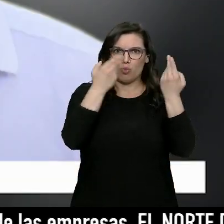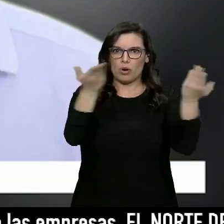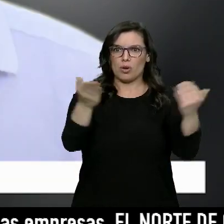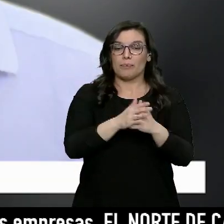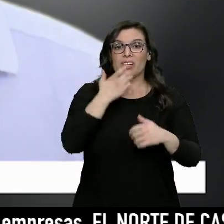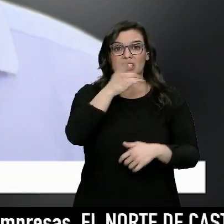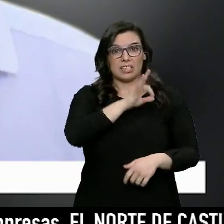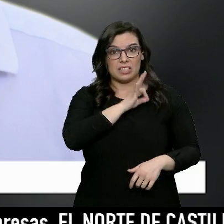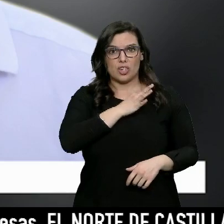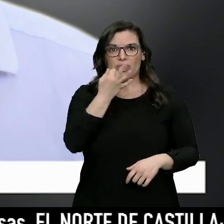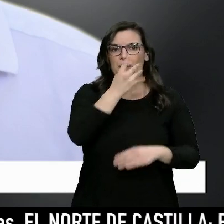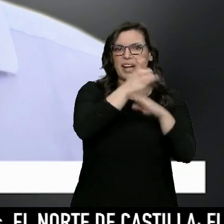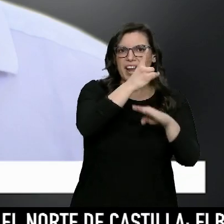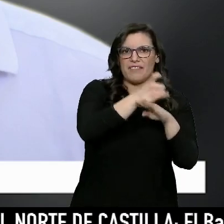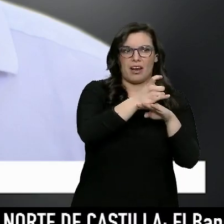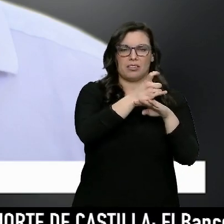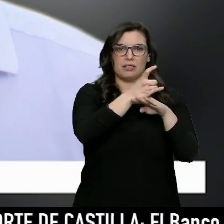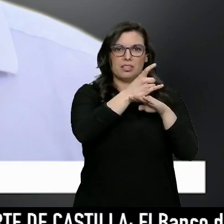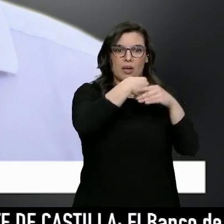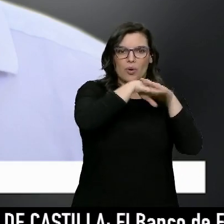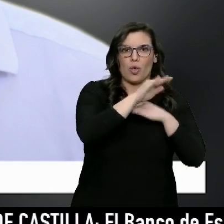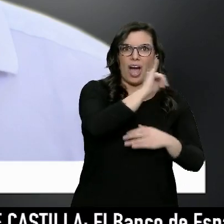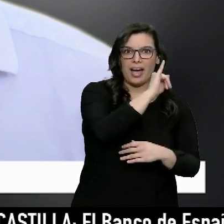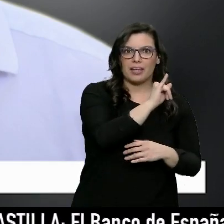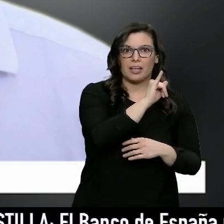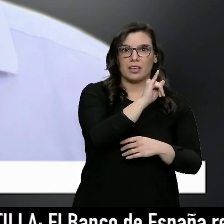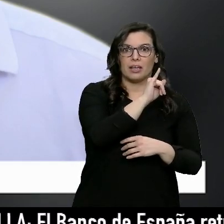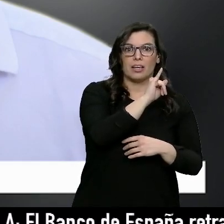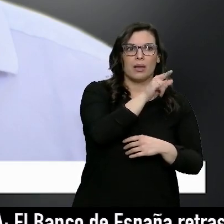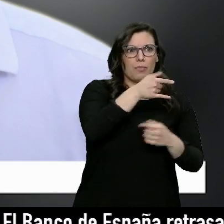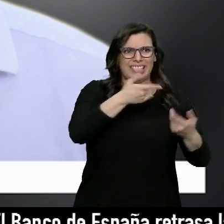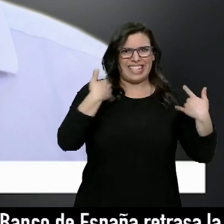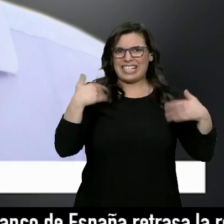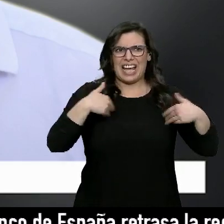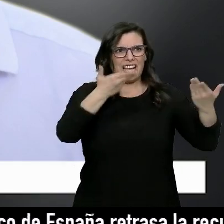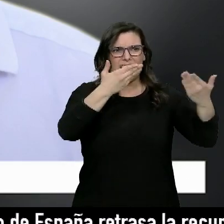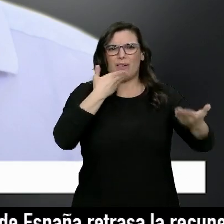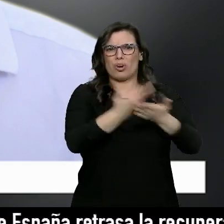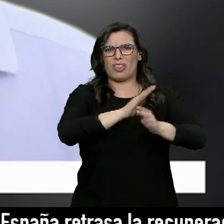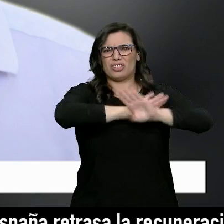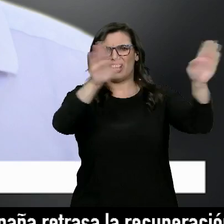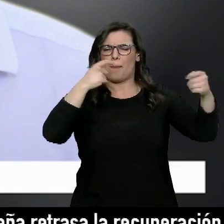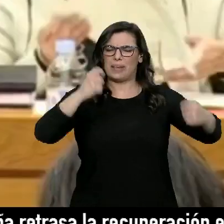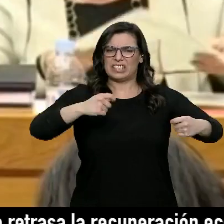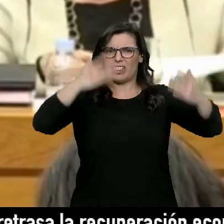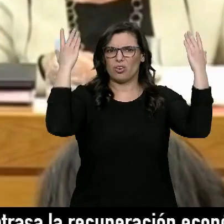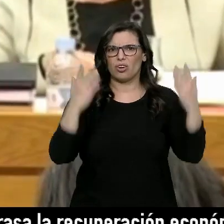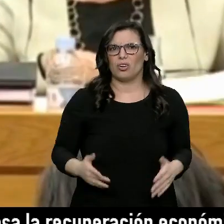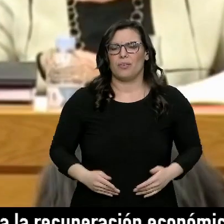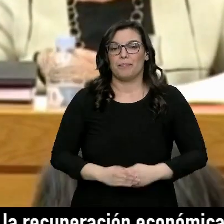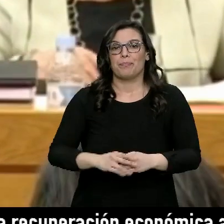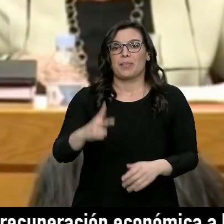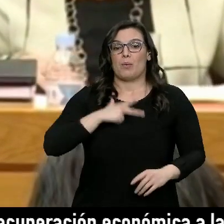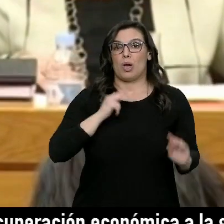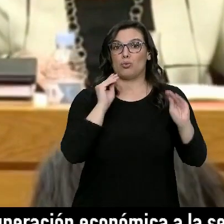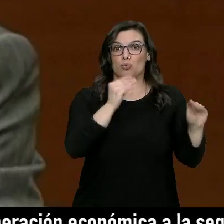señor tiene que sacar una cinta y en esa cinta hay una grabación y implica a alguien, pues que la saque, pero cuanto antes, que no aburra más, porque es muy pesado. El abogado